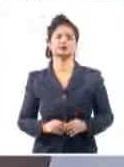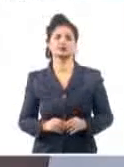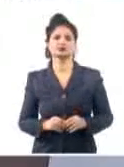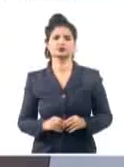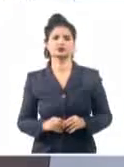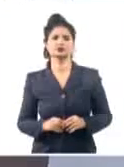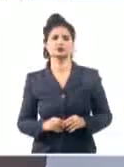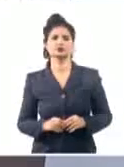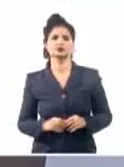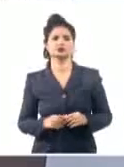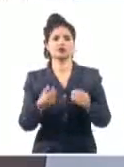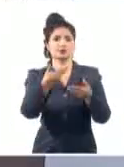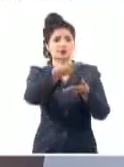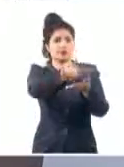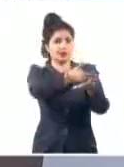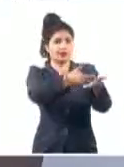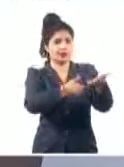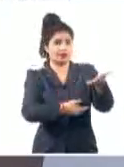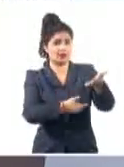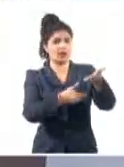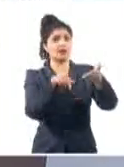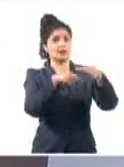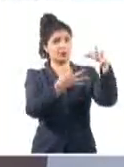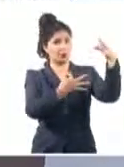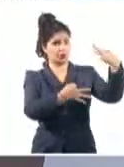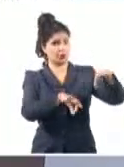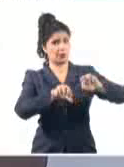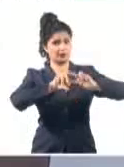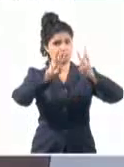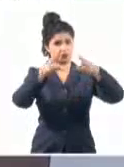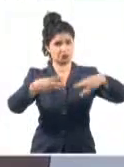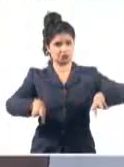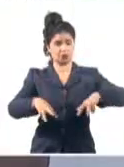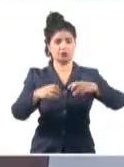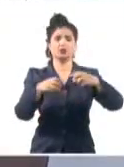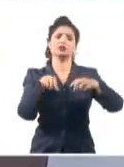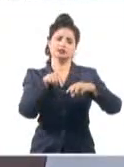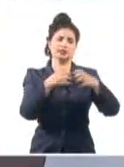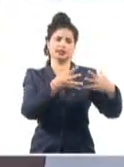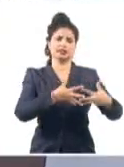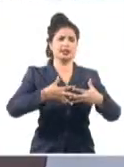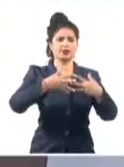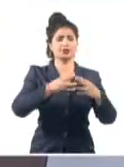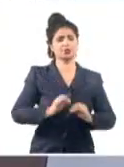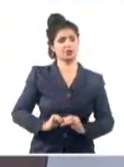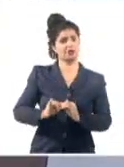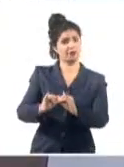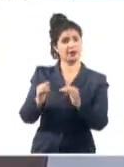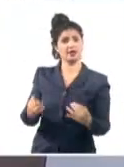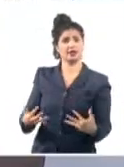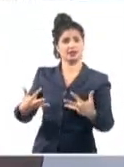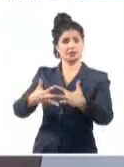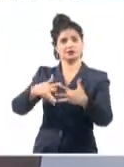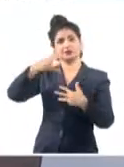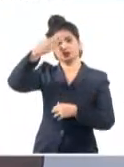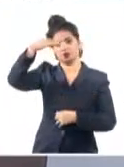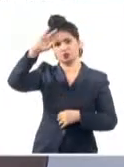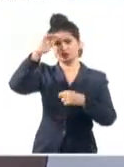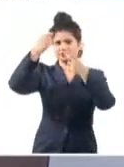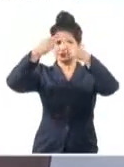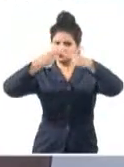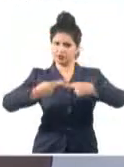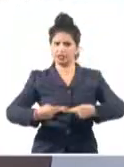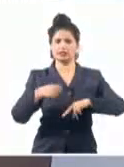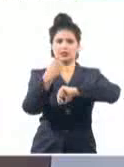Publicado en el diario estadounidense The Hill, afirmó que la designación de Cuba en la lista de patrocinadores del terrorismo es insensible